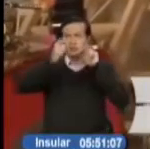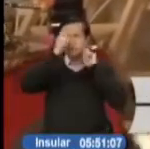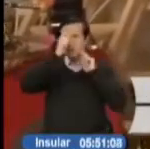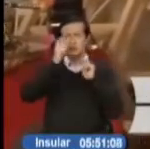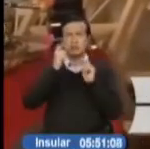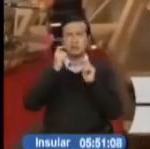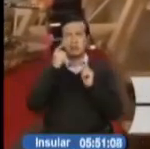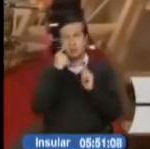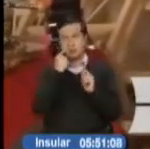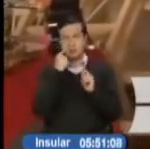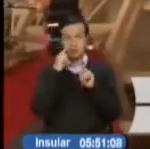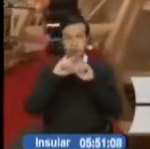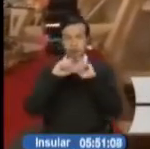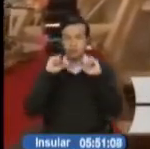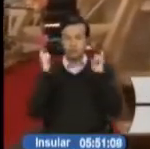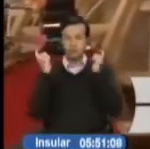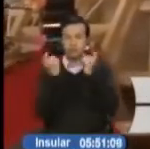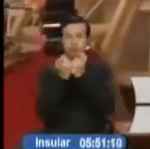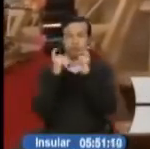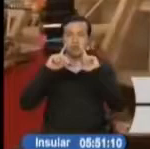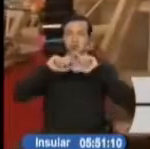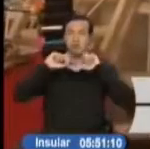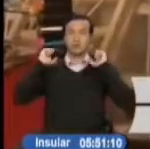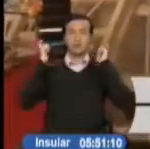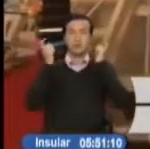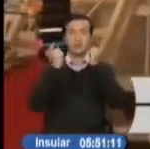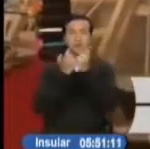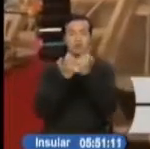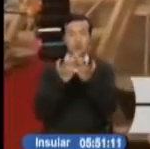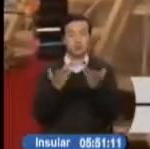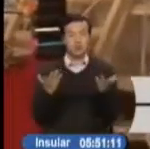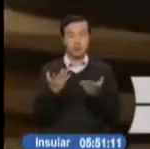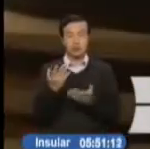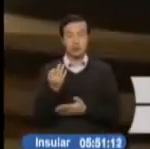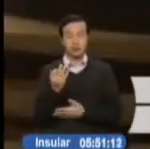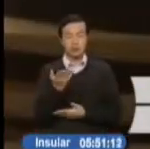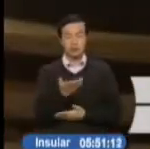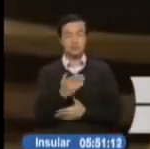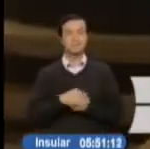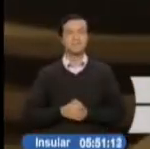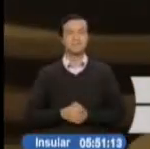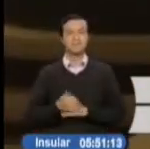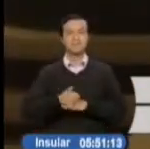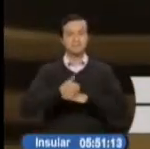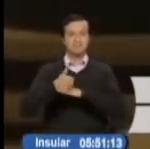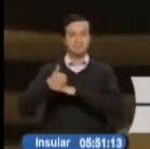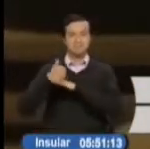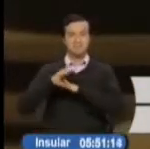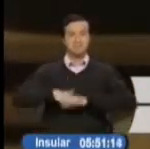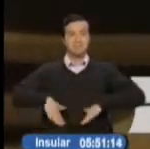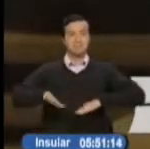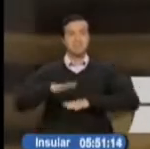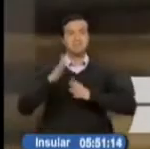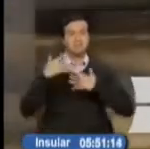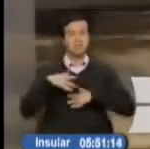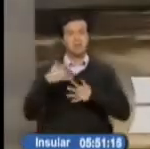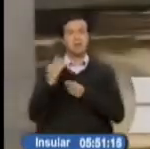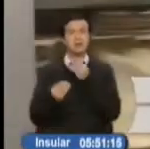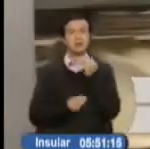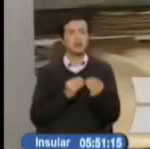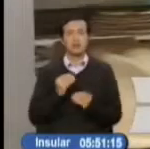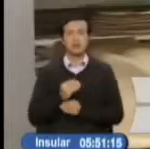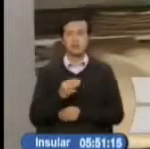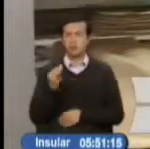y ponerle las cintas por dentro, por fuera y el estilo. Las autoridades locales lograron conseguir